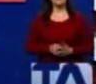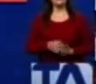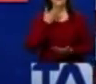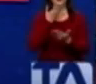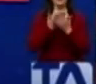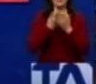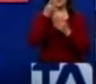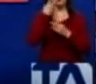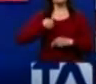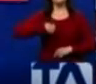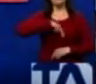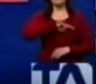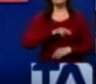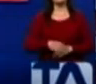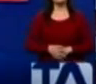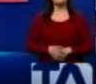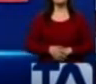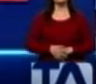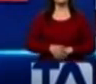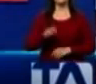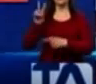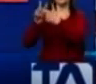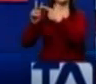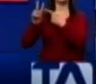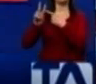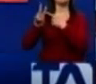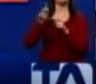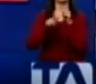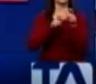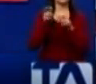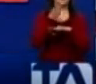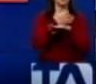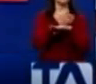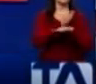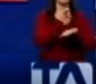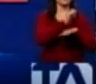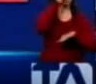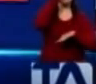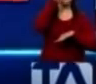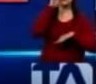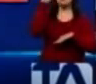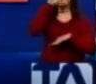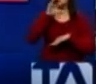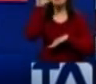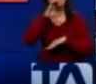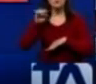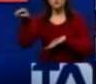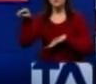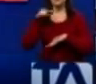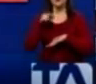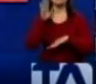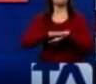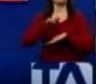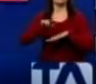Gracias por continuar junto a nosotros. Carlos Pareja Cordero y su hijo fueron detenidos por la Interpol en Lima. El gobierno peruano los pondrá a disposición